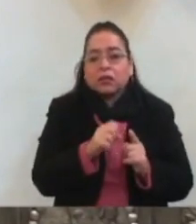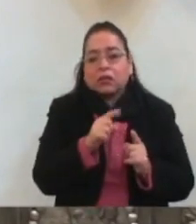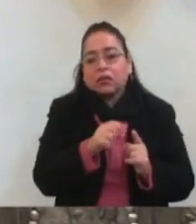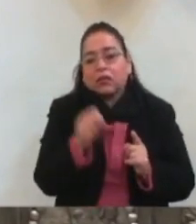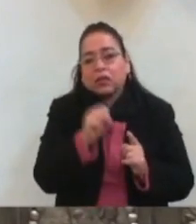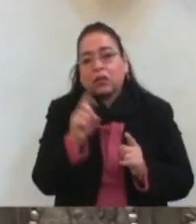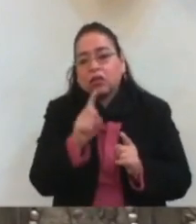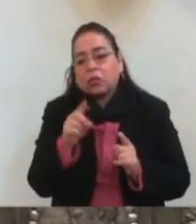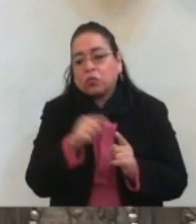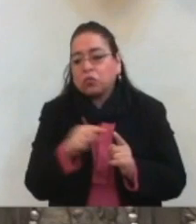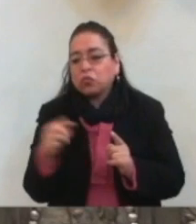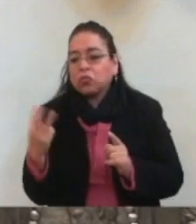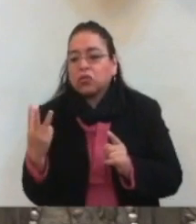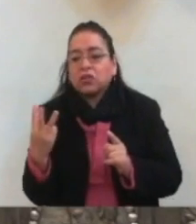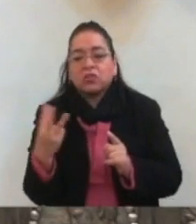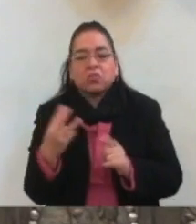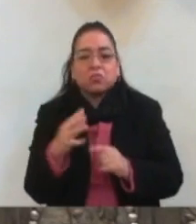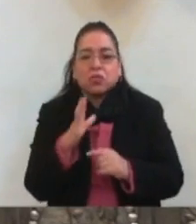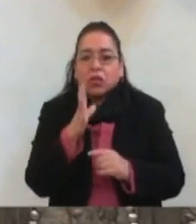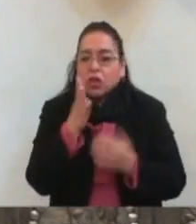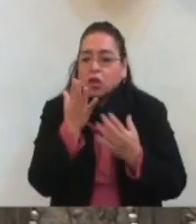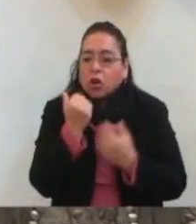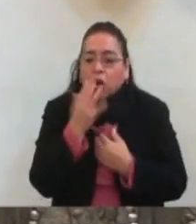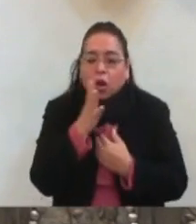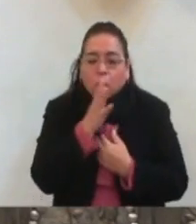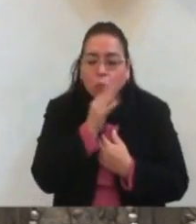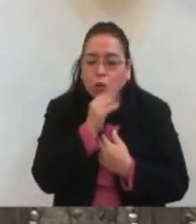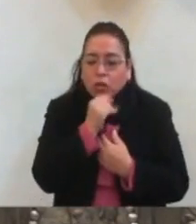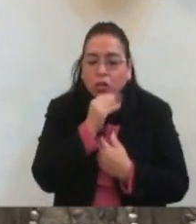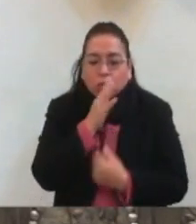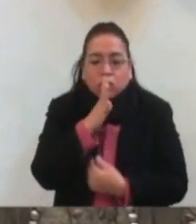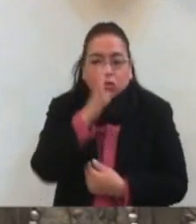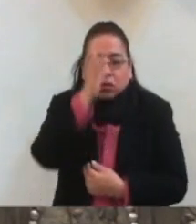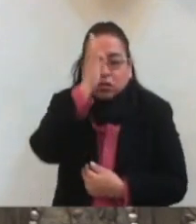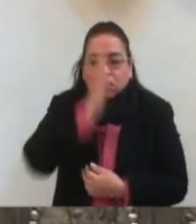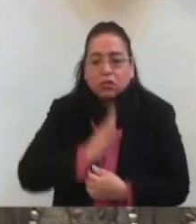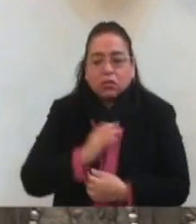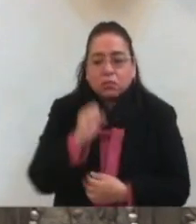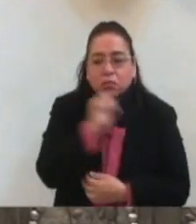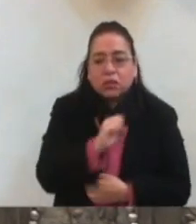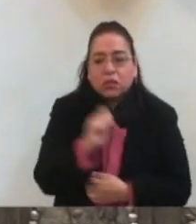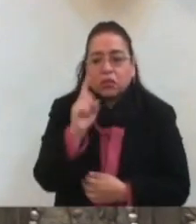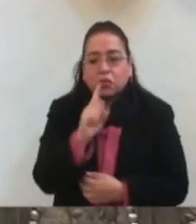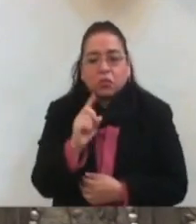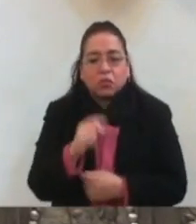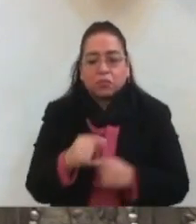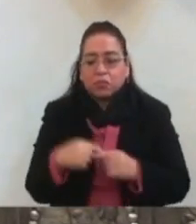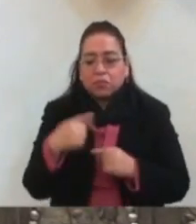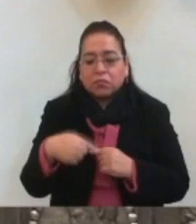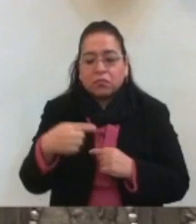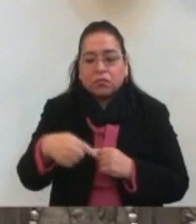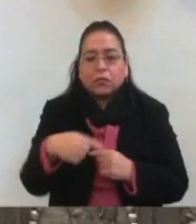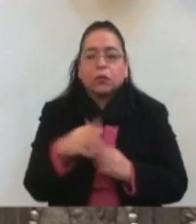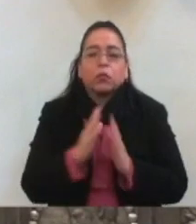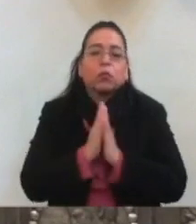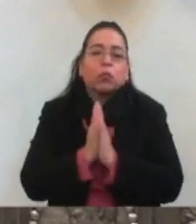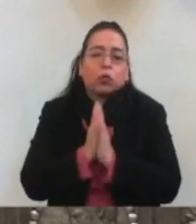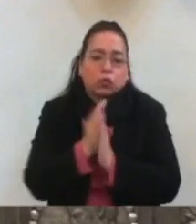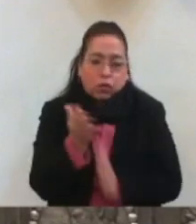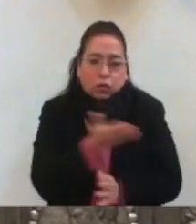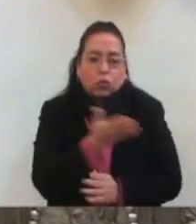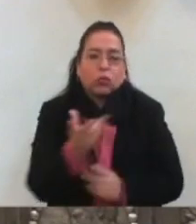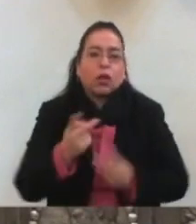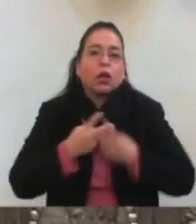no podremos tener la celebración presencial les pido paciencia